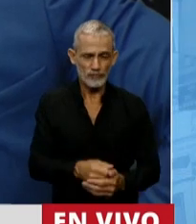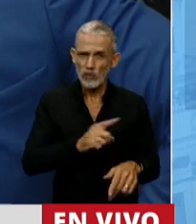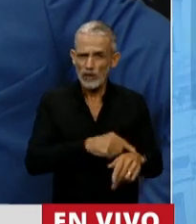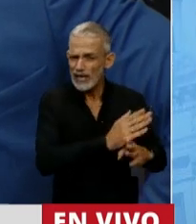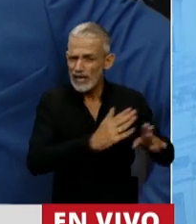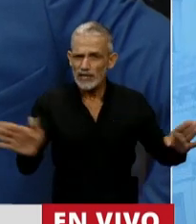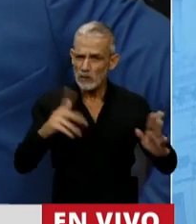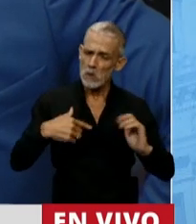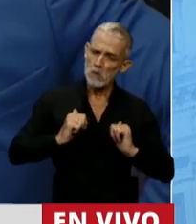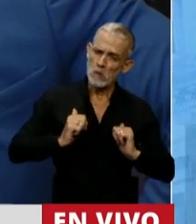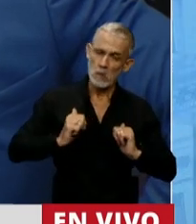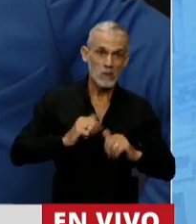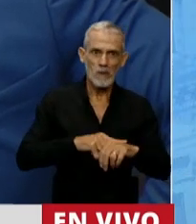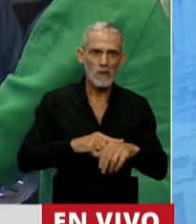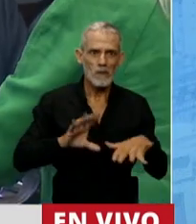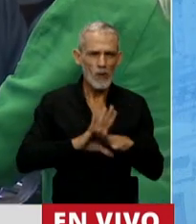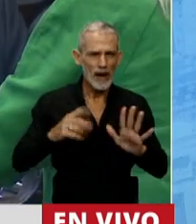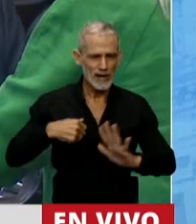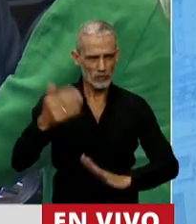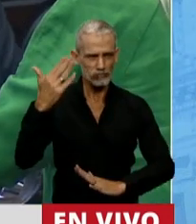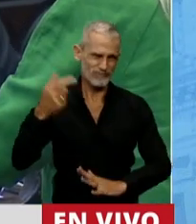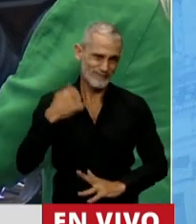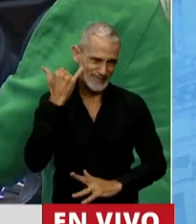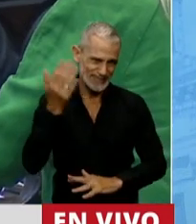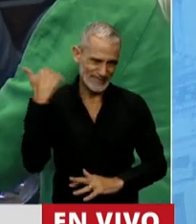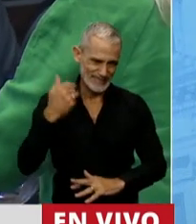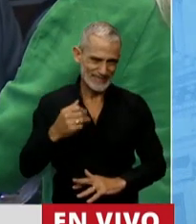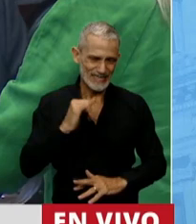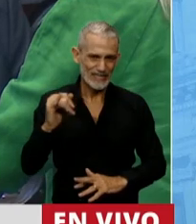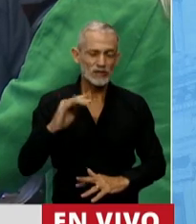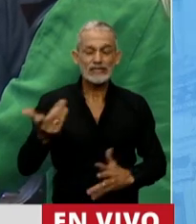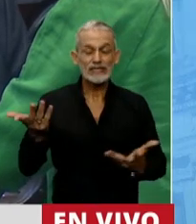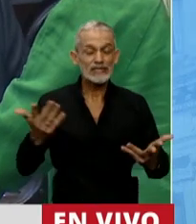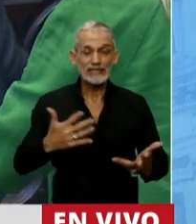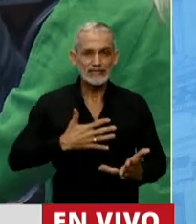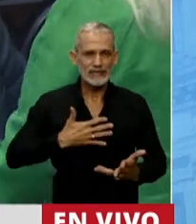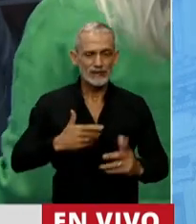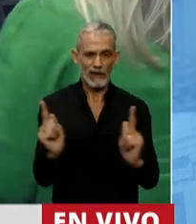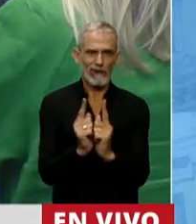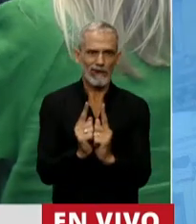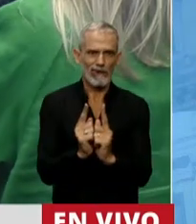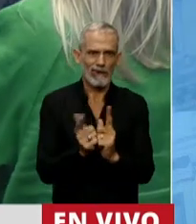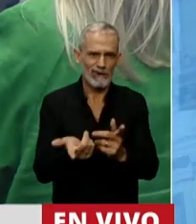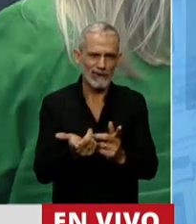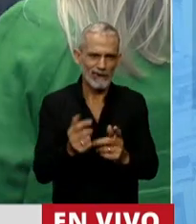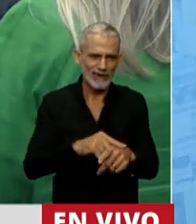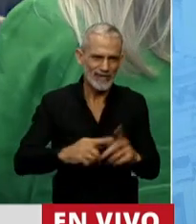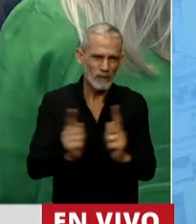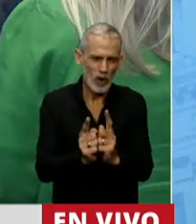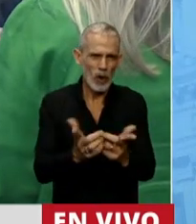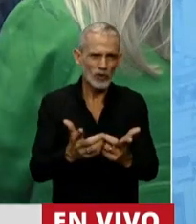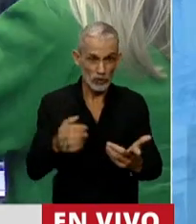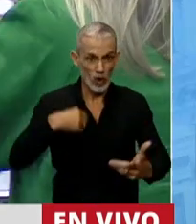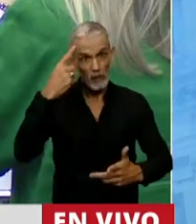Todo este tiempo yo estuve esperando este momento que, como ya se dijo aquí, lamento lo escueto de la discusión, porque pensé